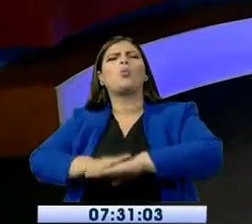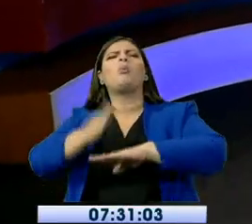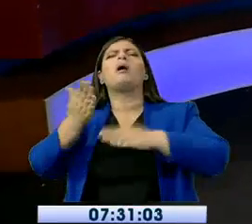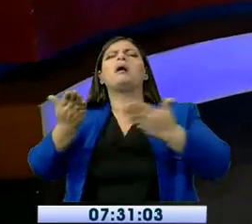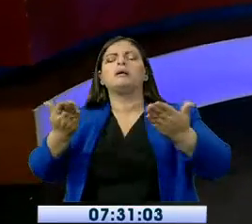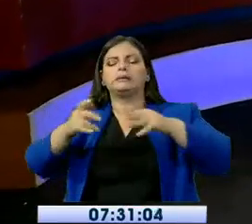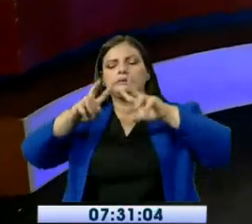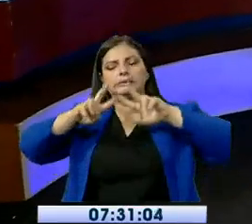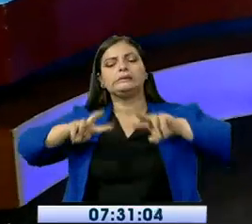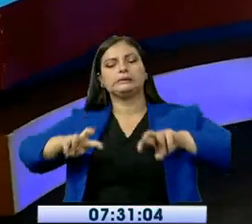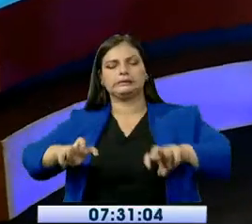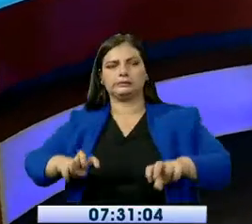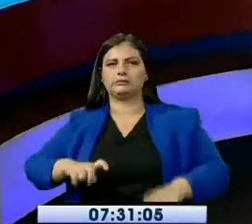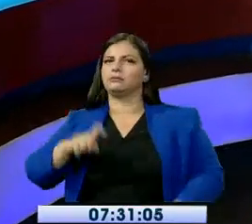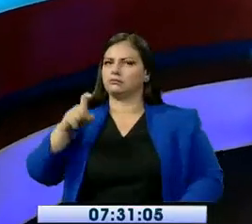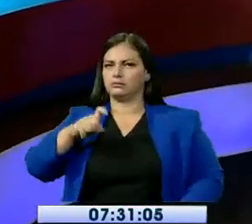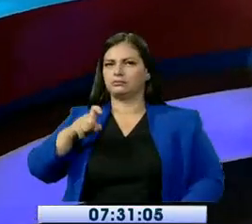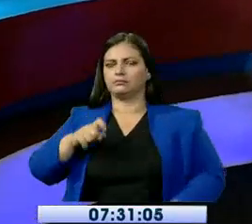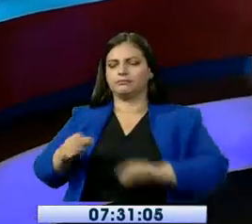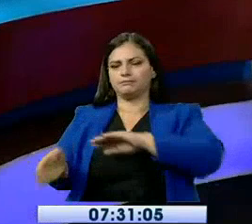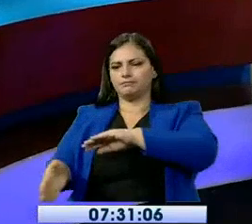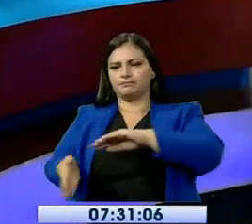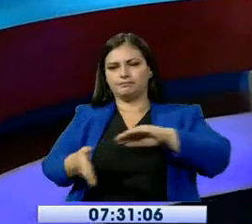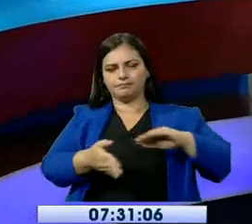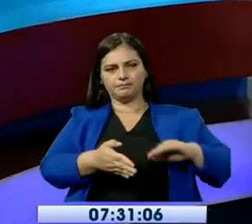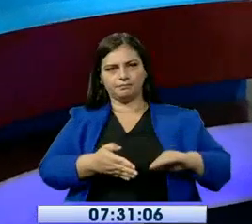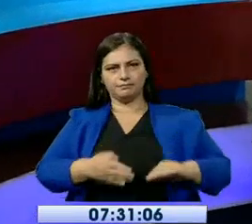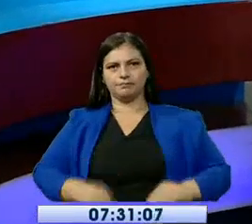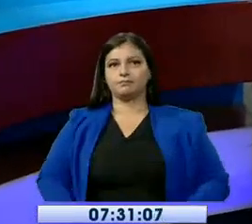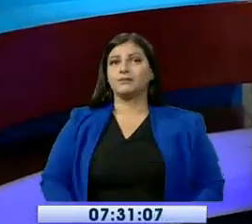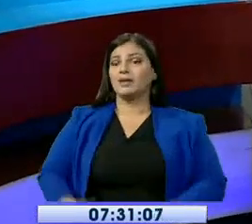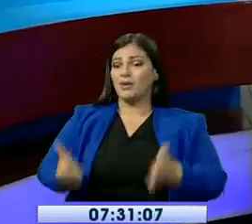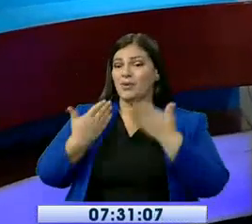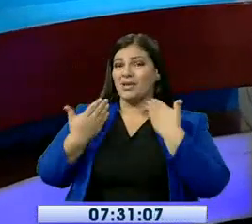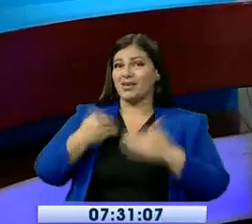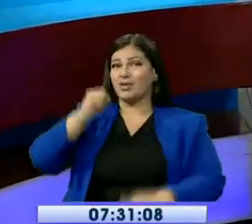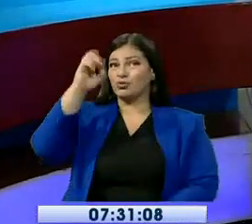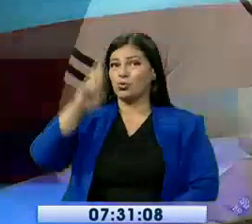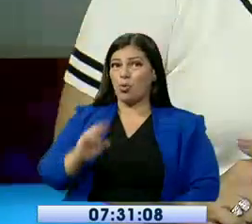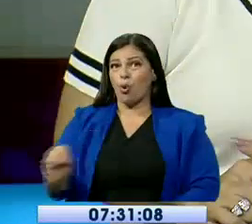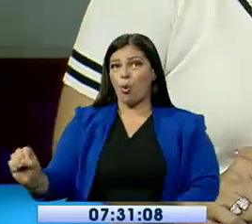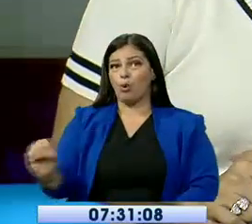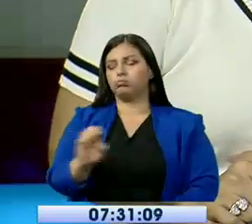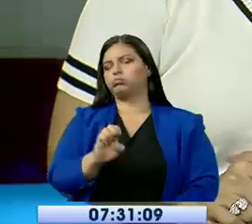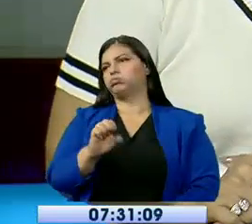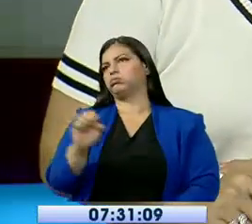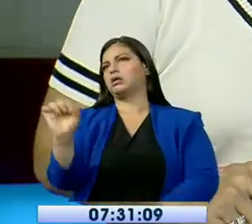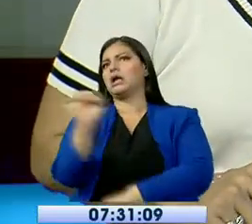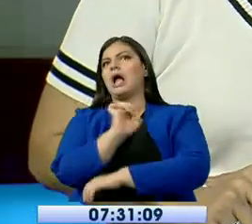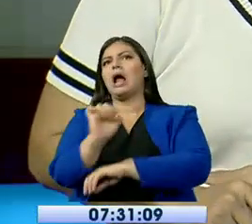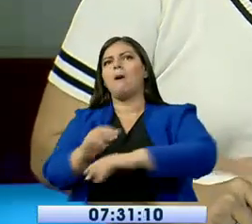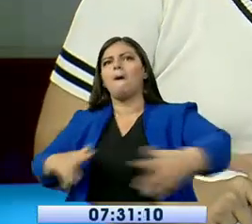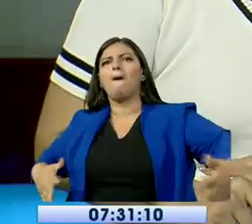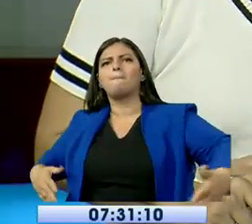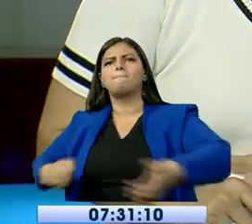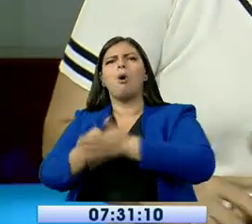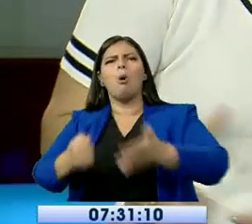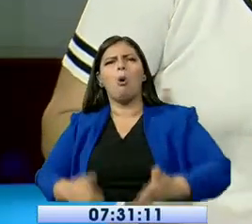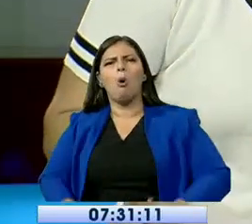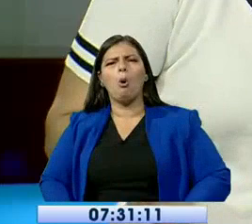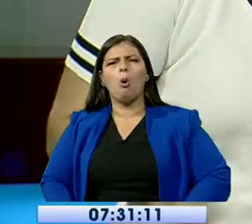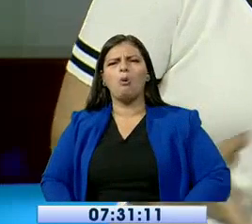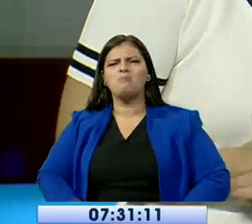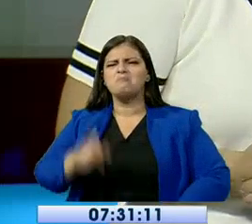La colisión entre dos vehículos en una intersección en el suroeste de Guayaquil terminó en una agresión contra el conductor